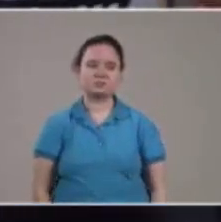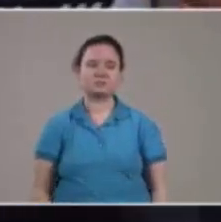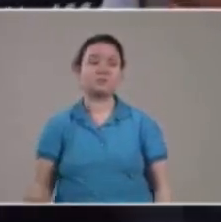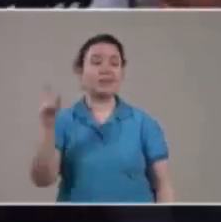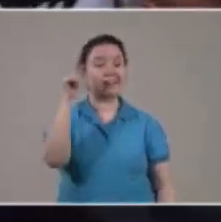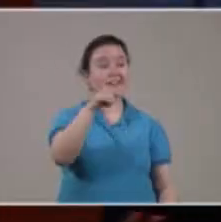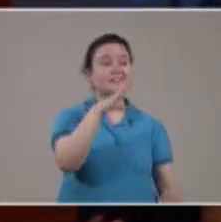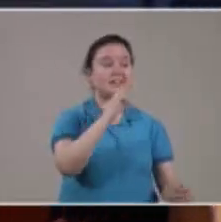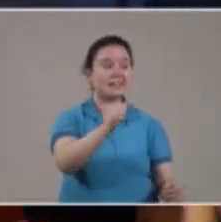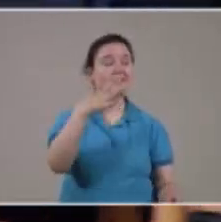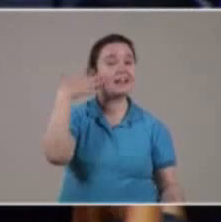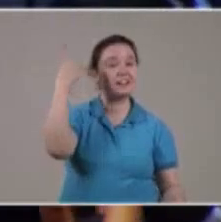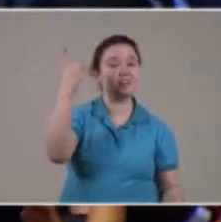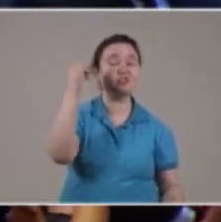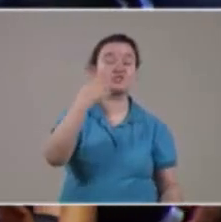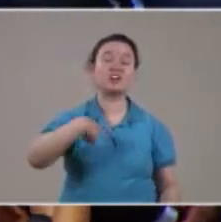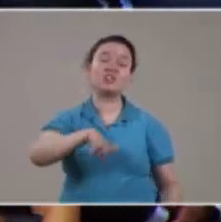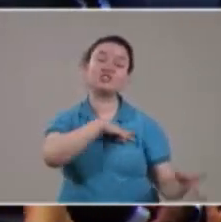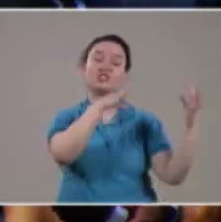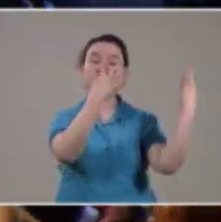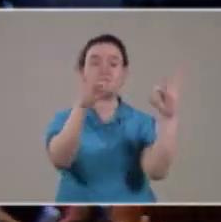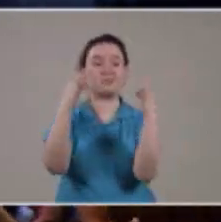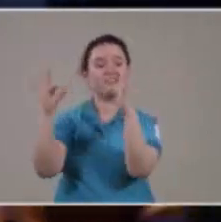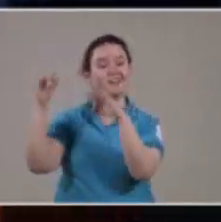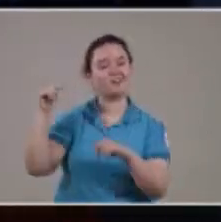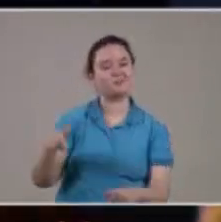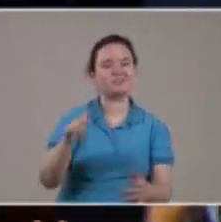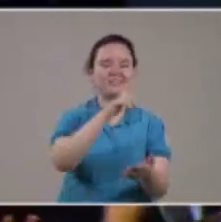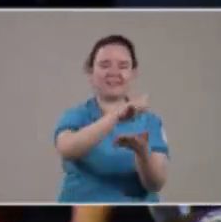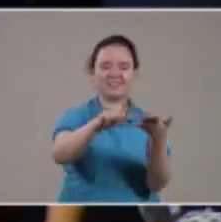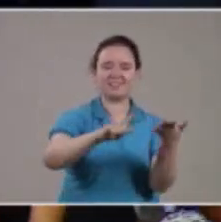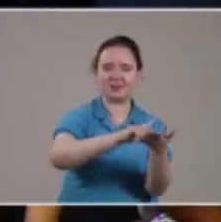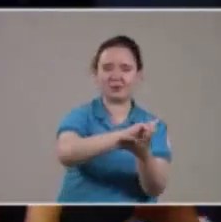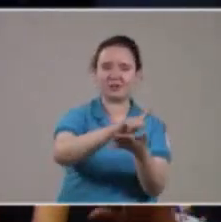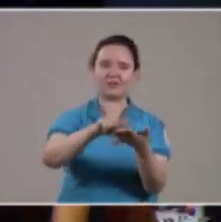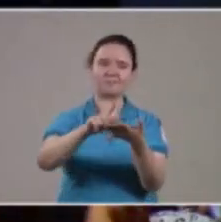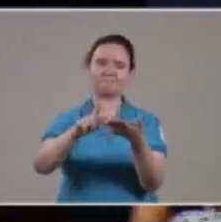Ese es el Dios que predicamos en este lugar.